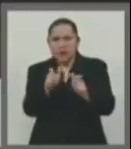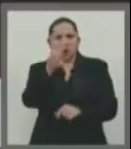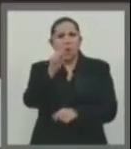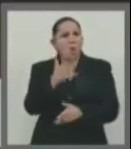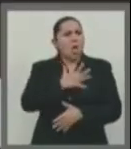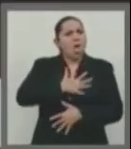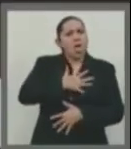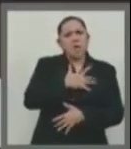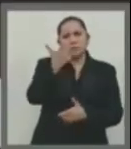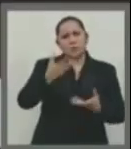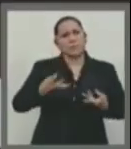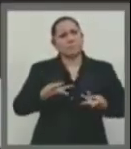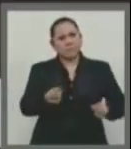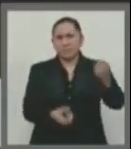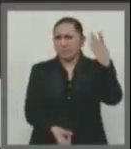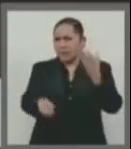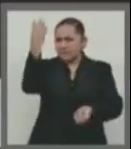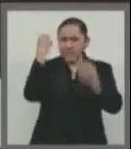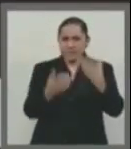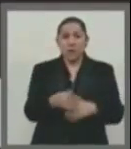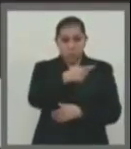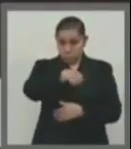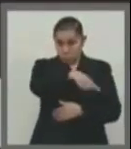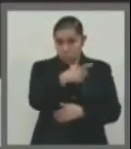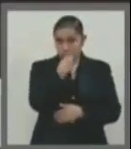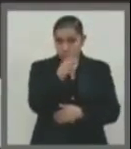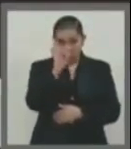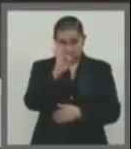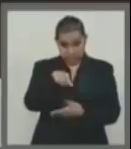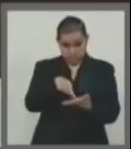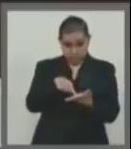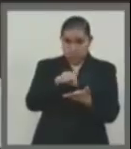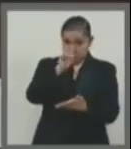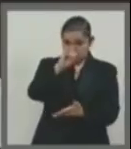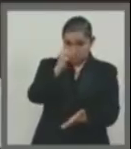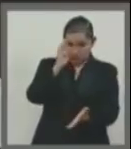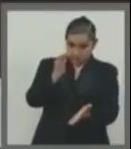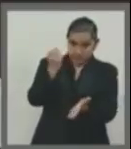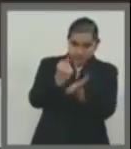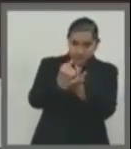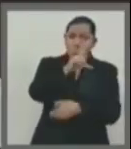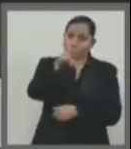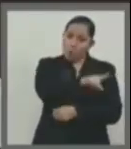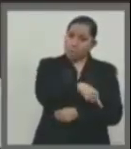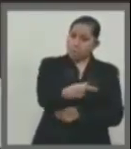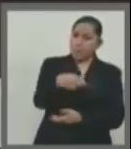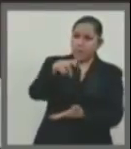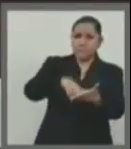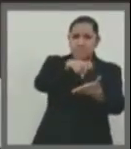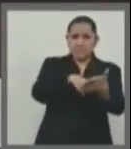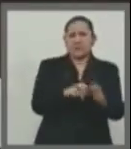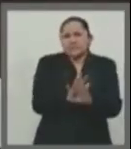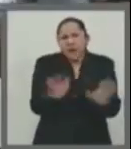aprobamos esto, nos van a corregir la plana. Ya nos corrigió la plana la gente el primero de